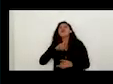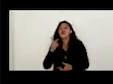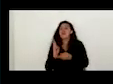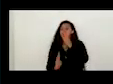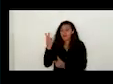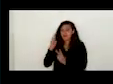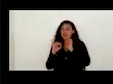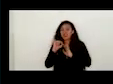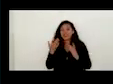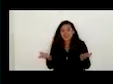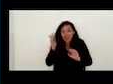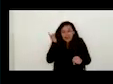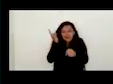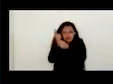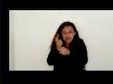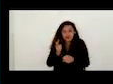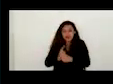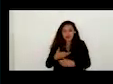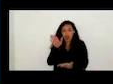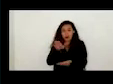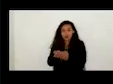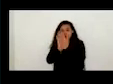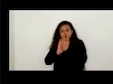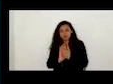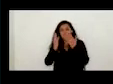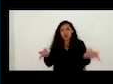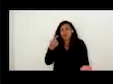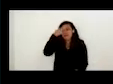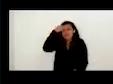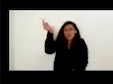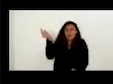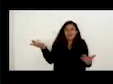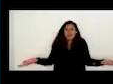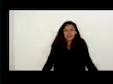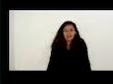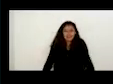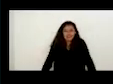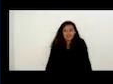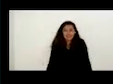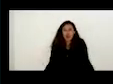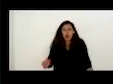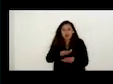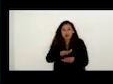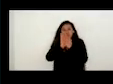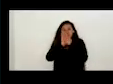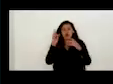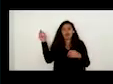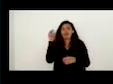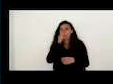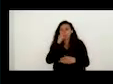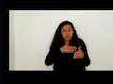Entonces pueden darse cuenta que desde una torta tan sencilla o una torta que es algo muy, muy sencillo de